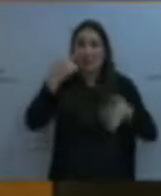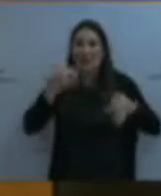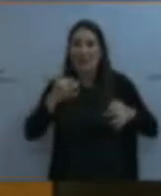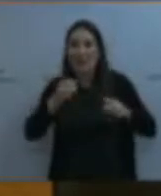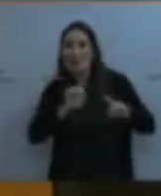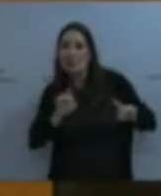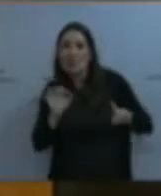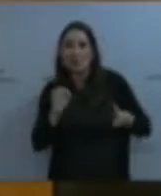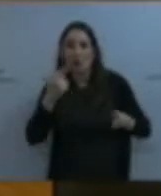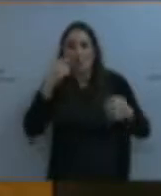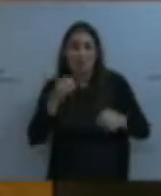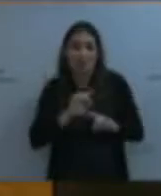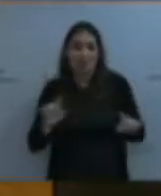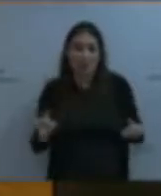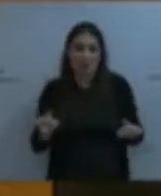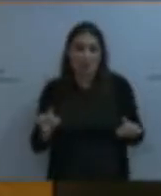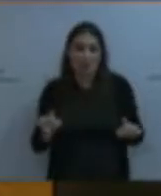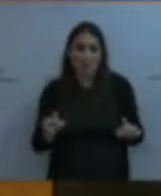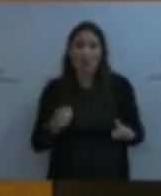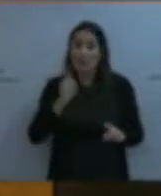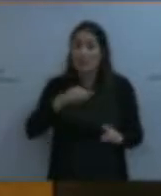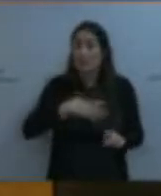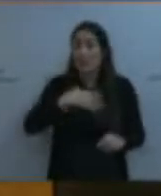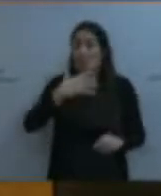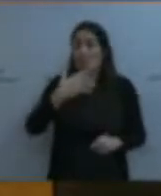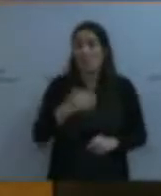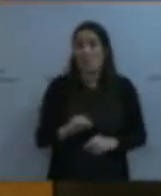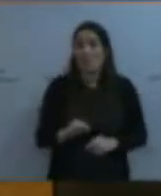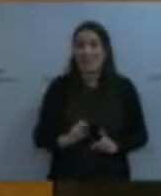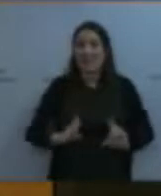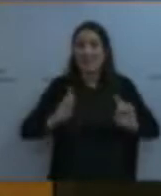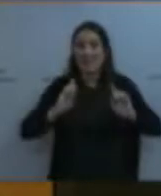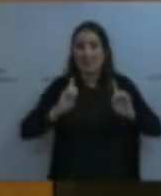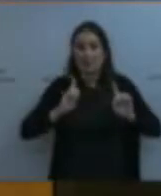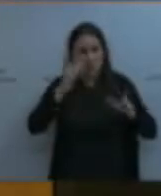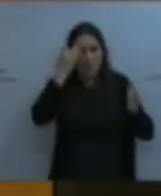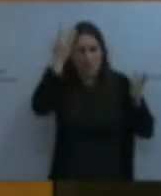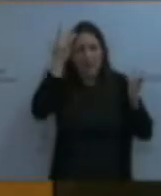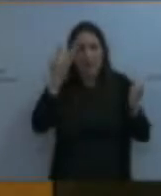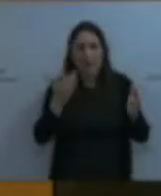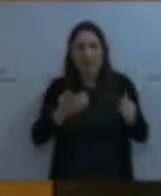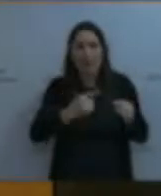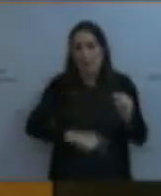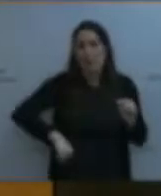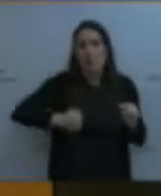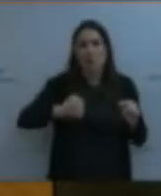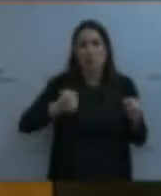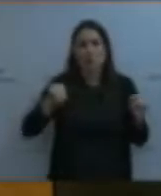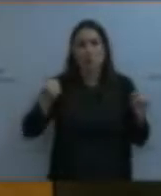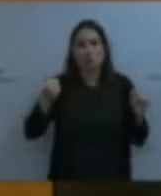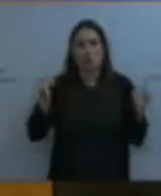o ye incierto. Incluso podríamos ponernos en el caso, figúrese, de que Podemos no existiera.